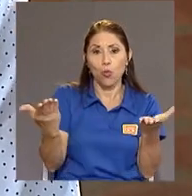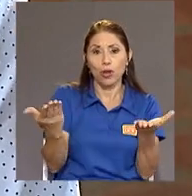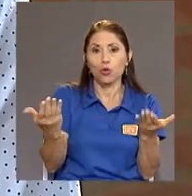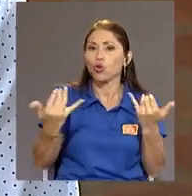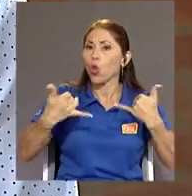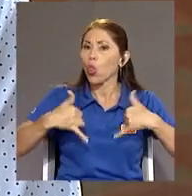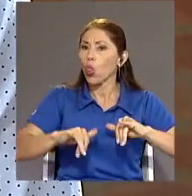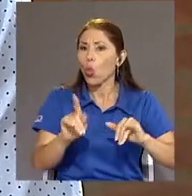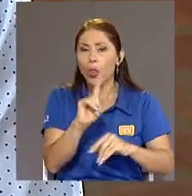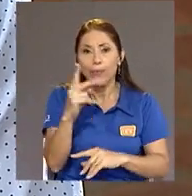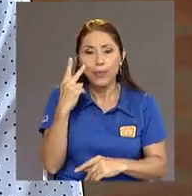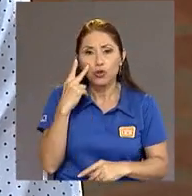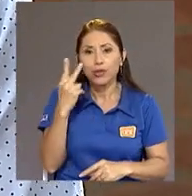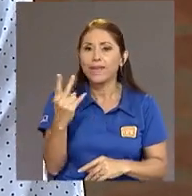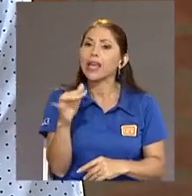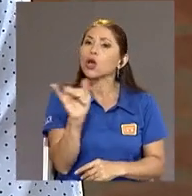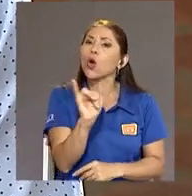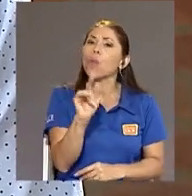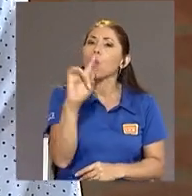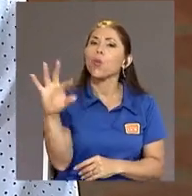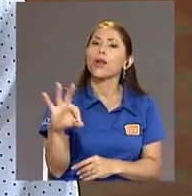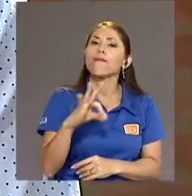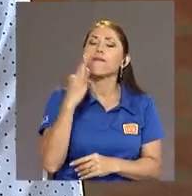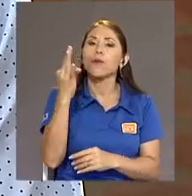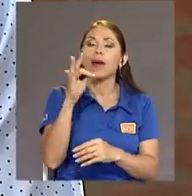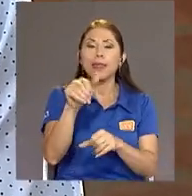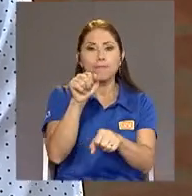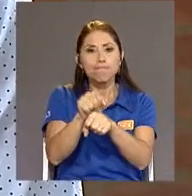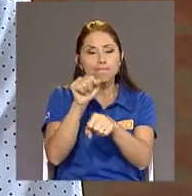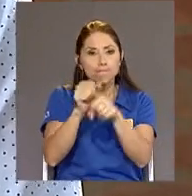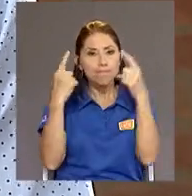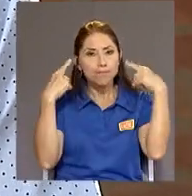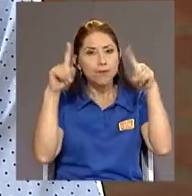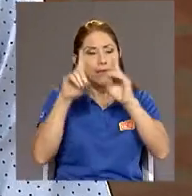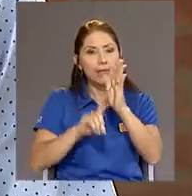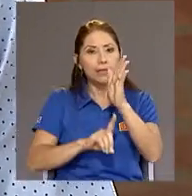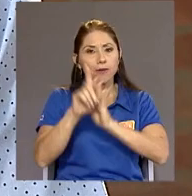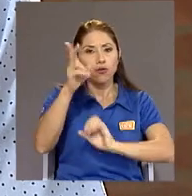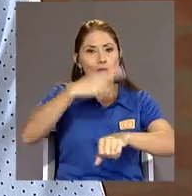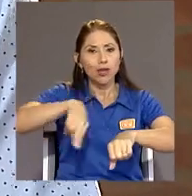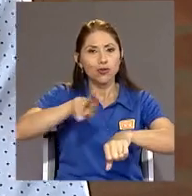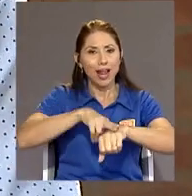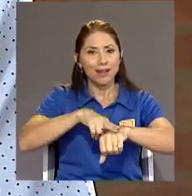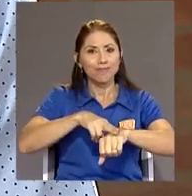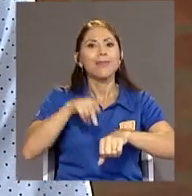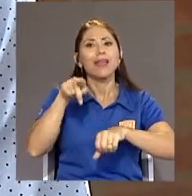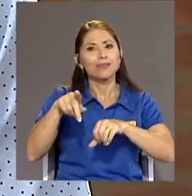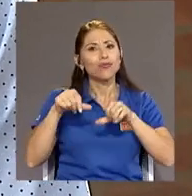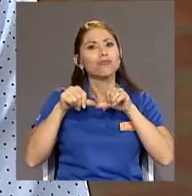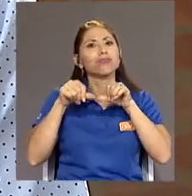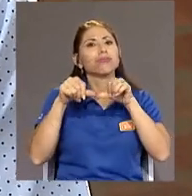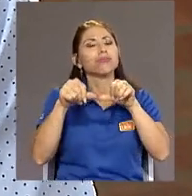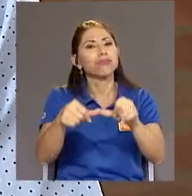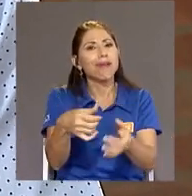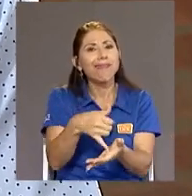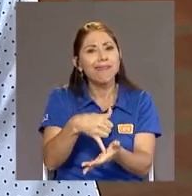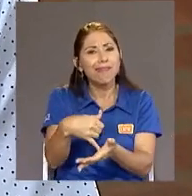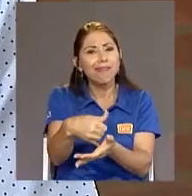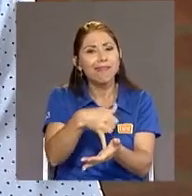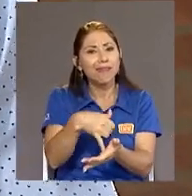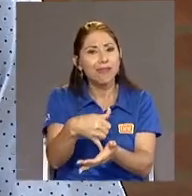ese instrumento que busca concretar el desarrollo nacional. Y esa es la gran falencia que se sigue arrastrando. Hay una